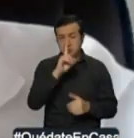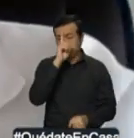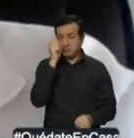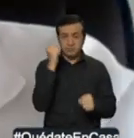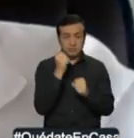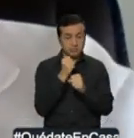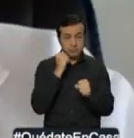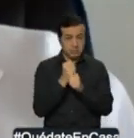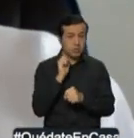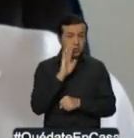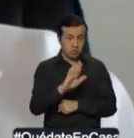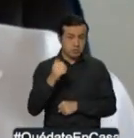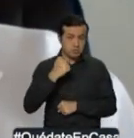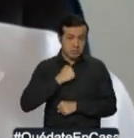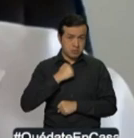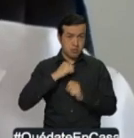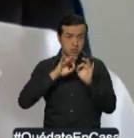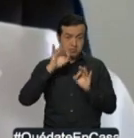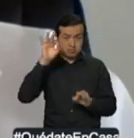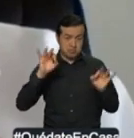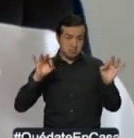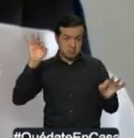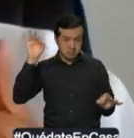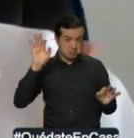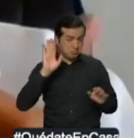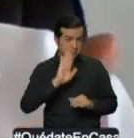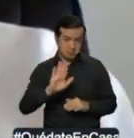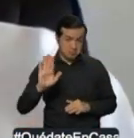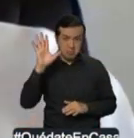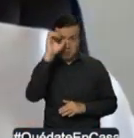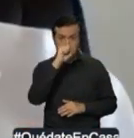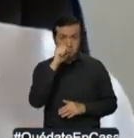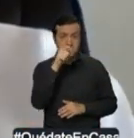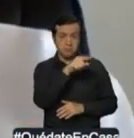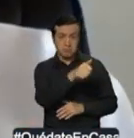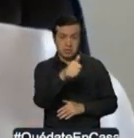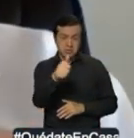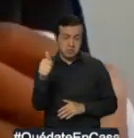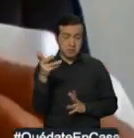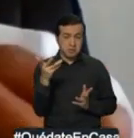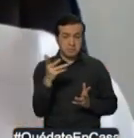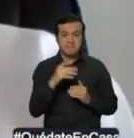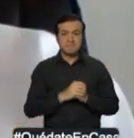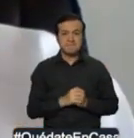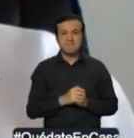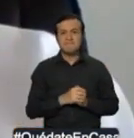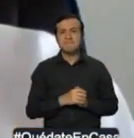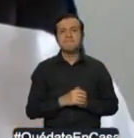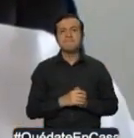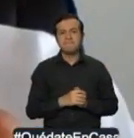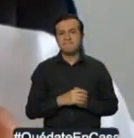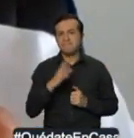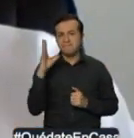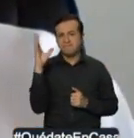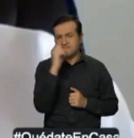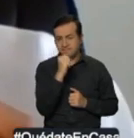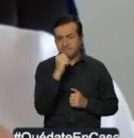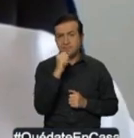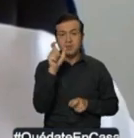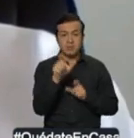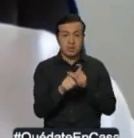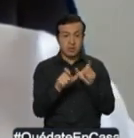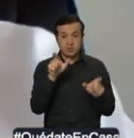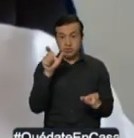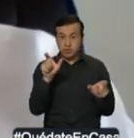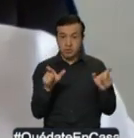sus propios cruces esto esto es importante porque nos va dando la pauta de efectivamente el número